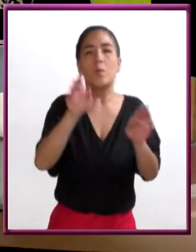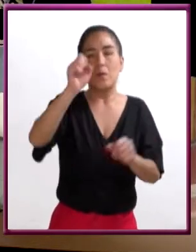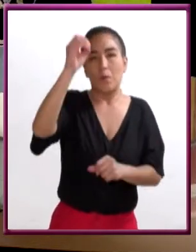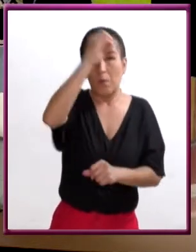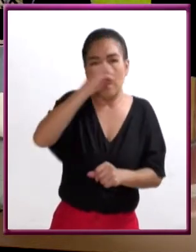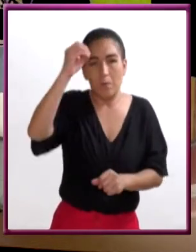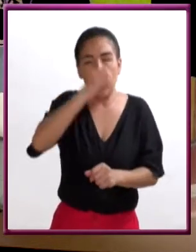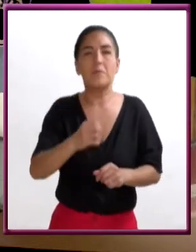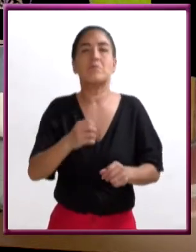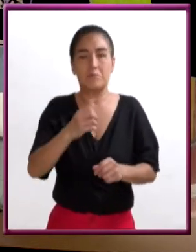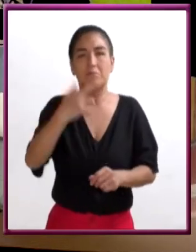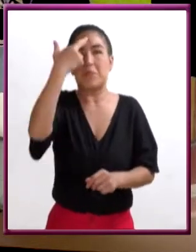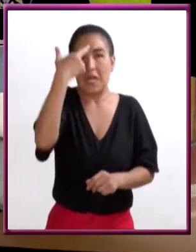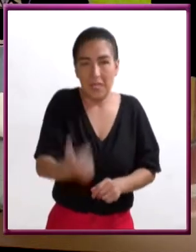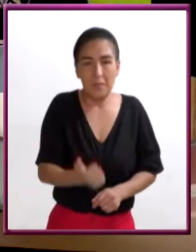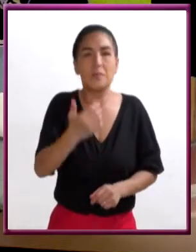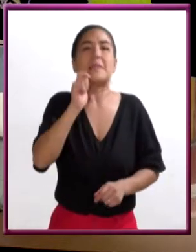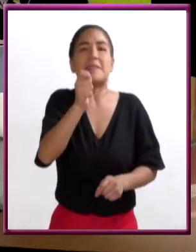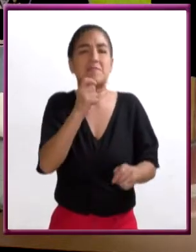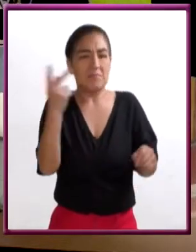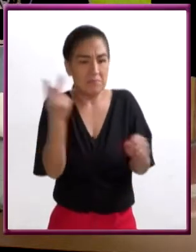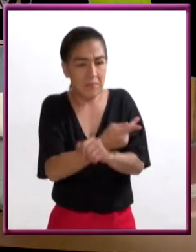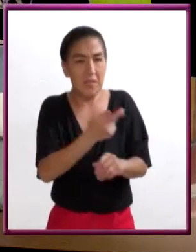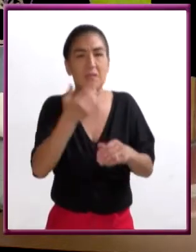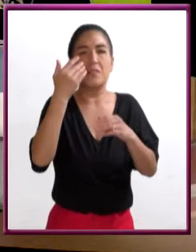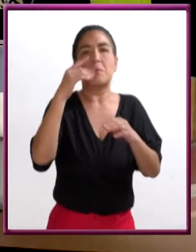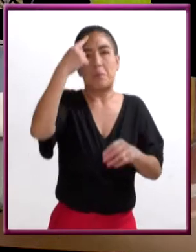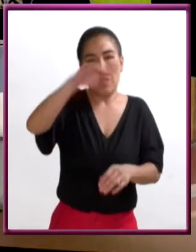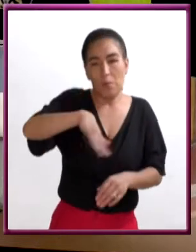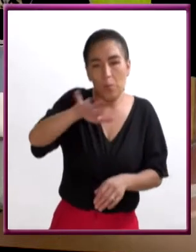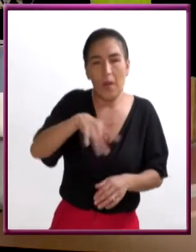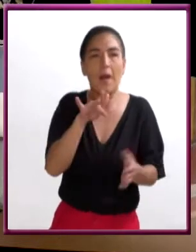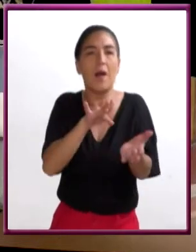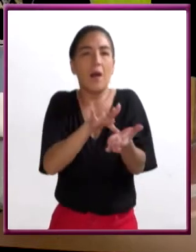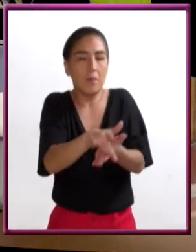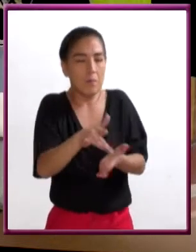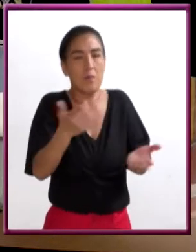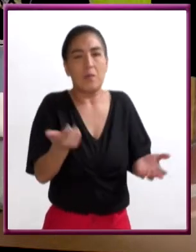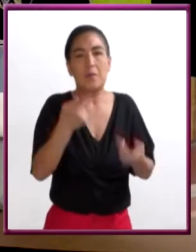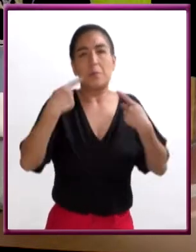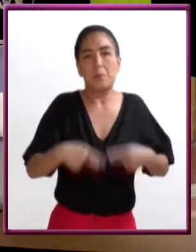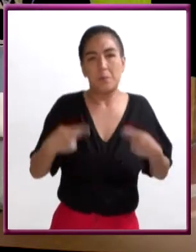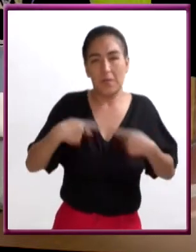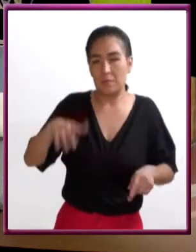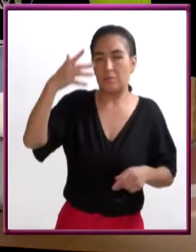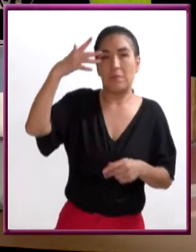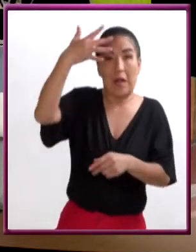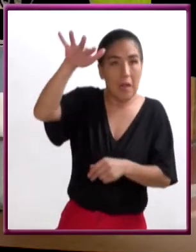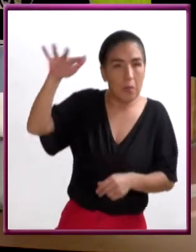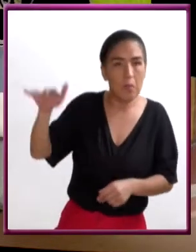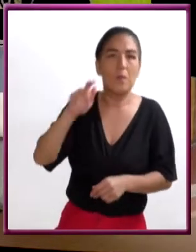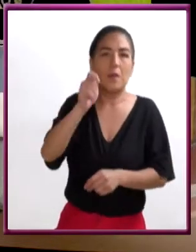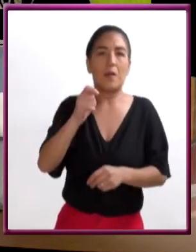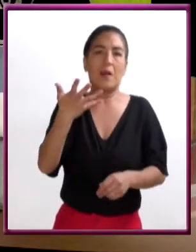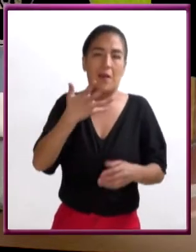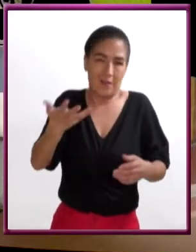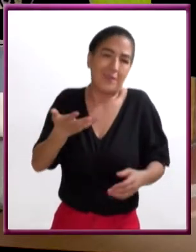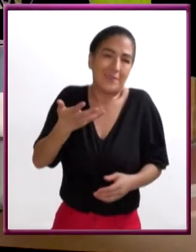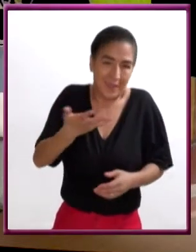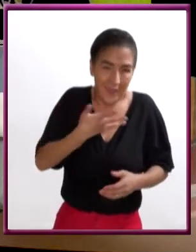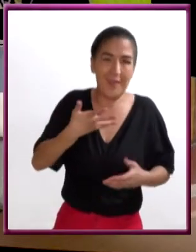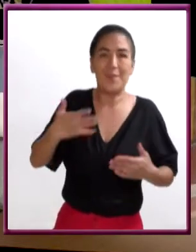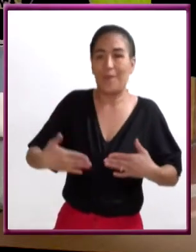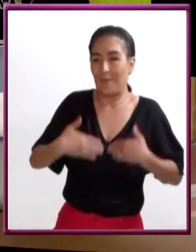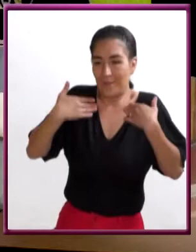una opinión objetiva acerca de lo que está pasando, buscar su apoyo, sobre todo de personas adultas sobre las que